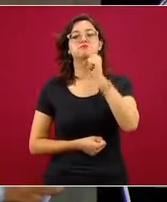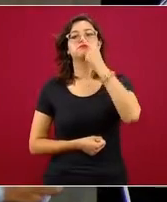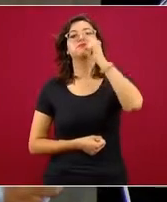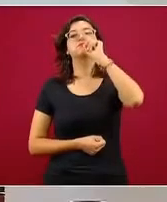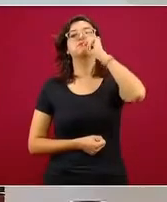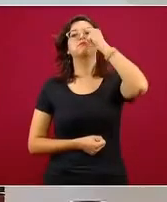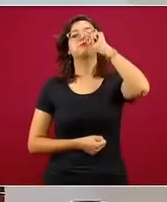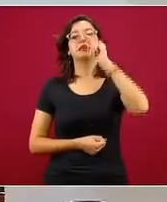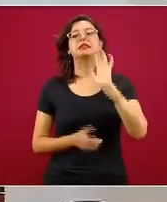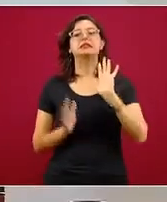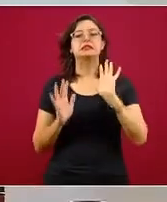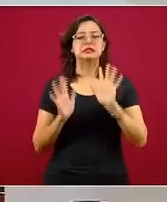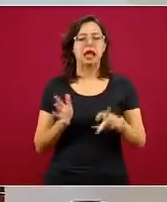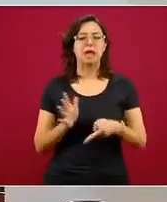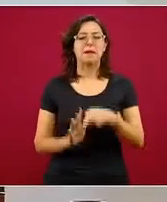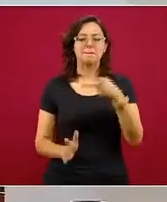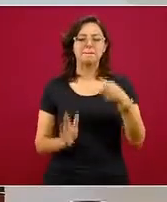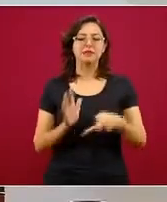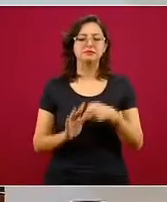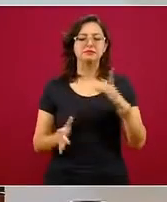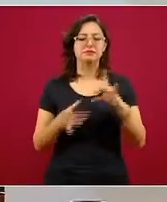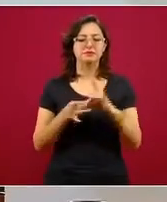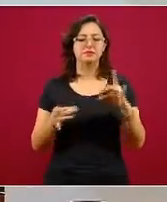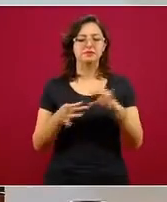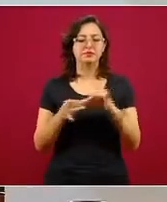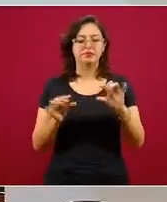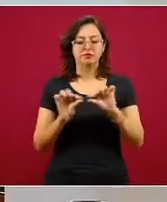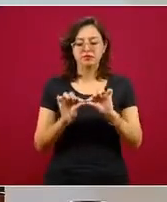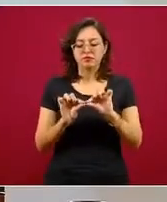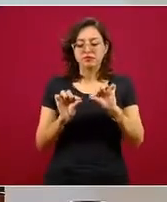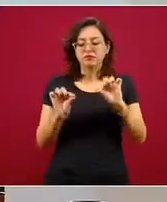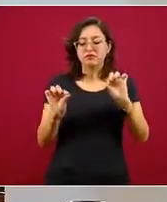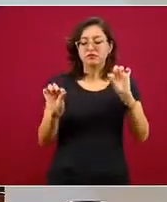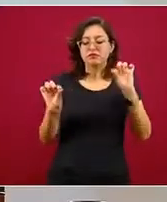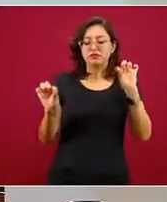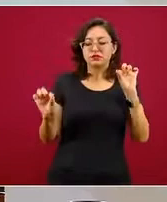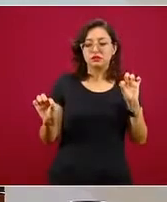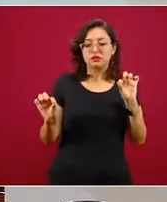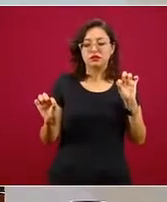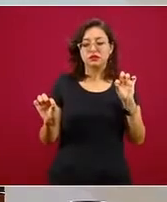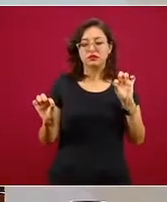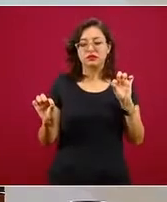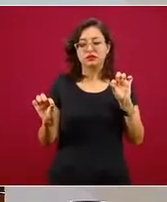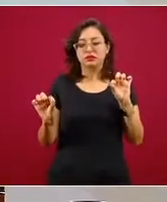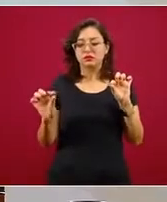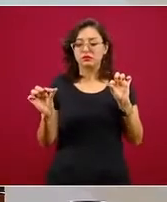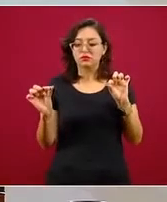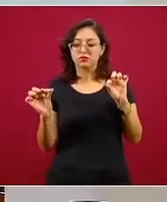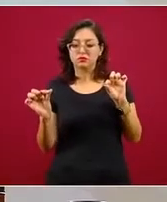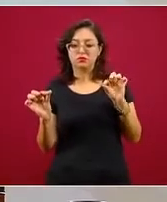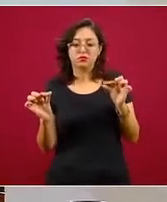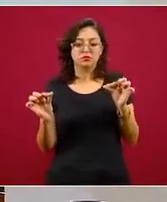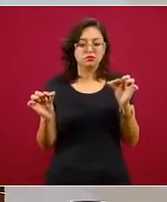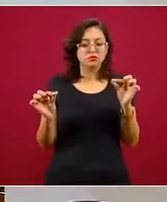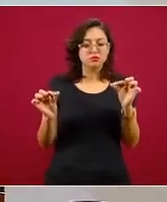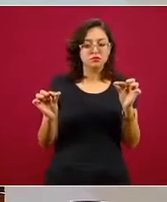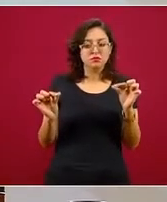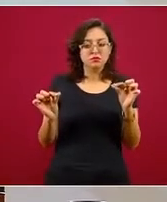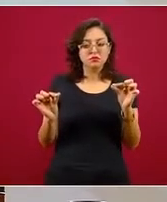toman, como hemos comentado en otras ocasiones, con un instrumento que es una varillita que tiene una punta de un